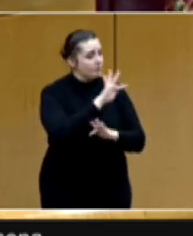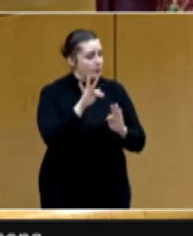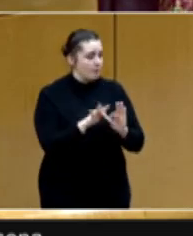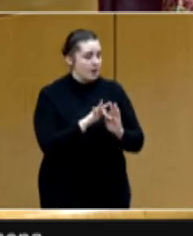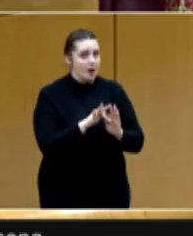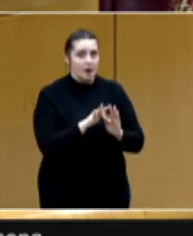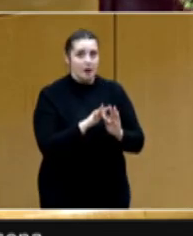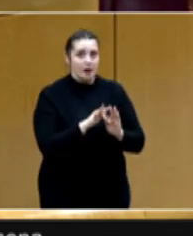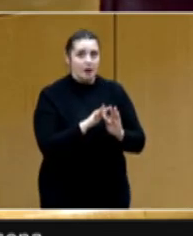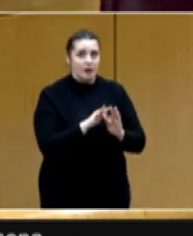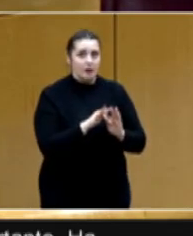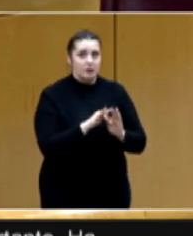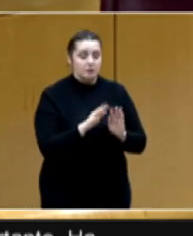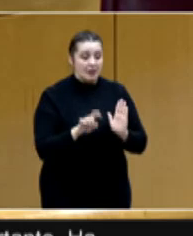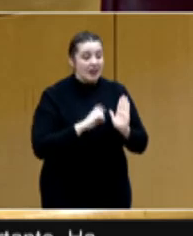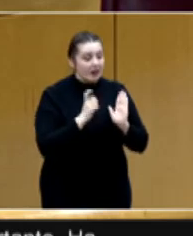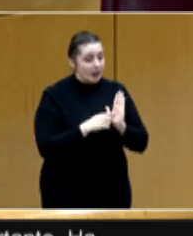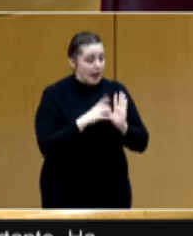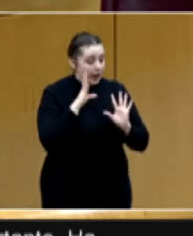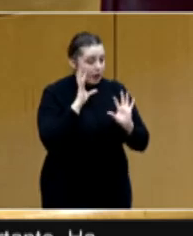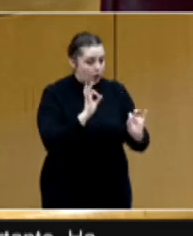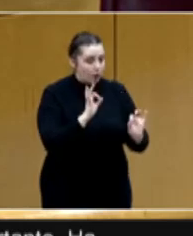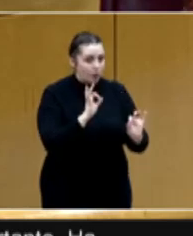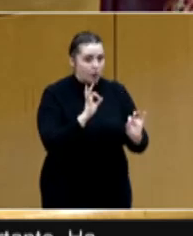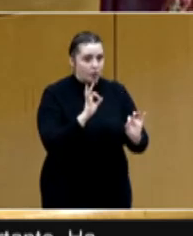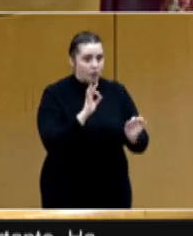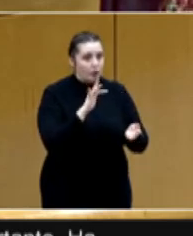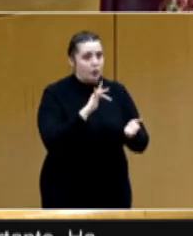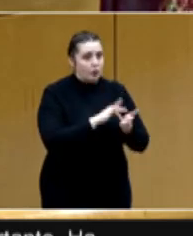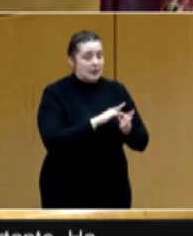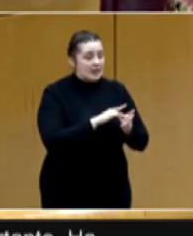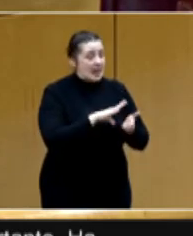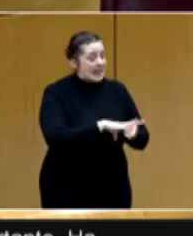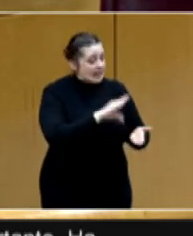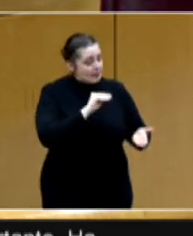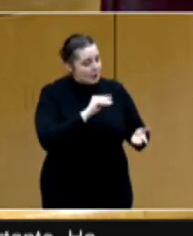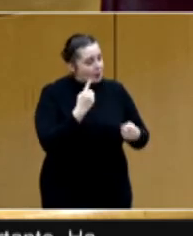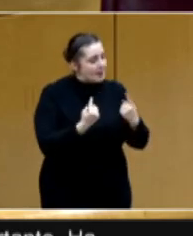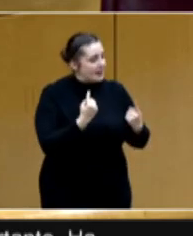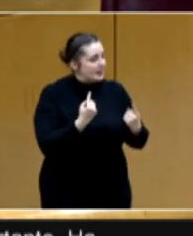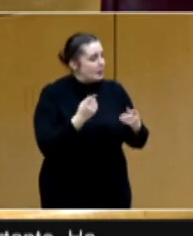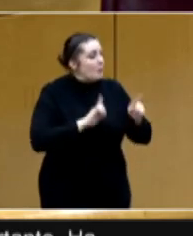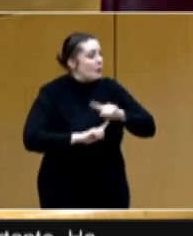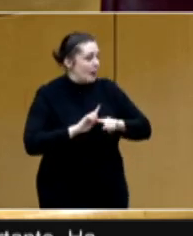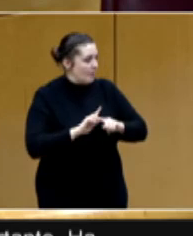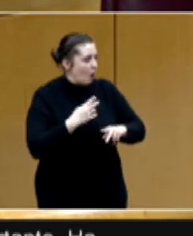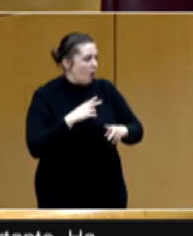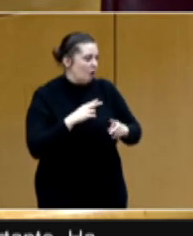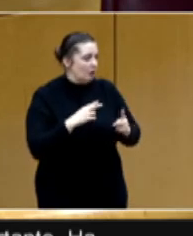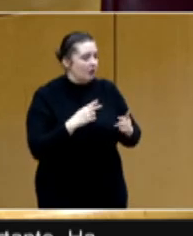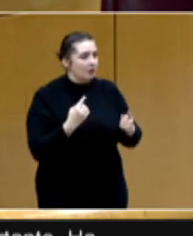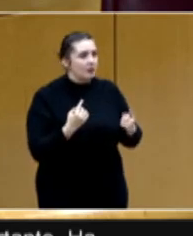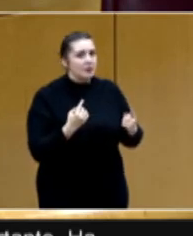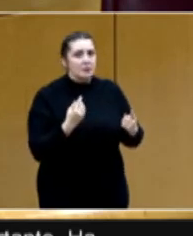mañana y una ley Que obviamente tiene problemas en su interpretación En su aplicación Pero esto es algo propio